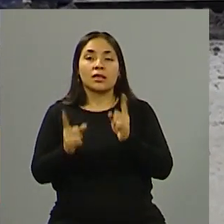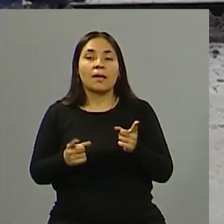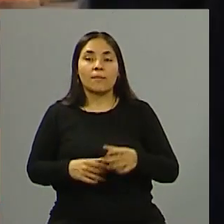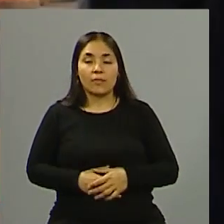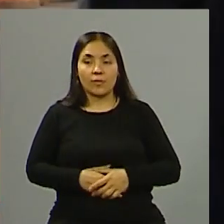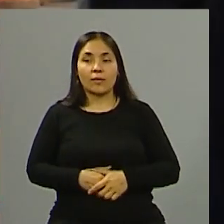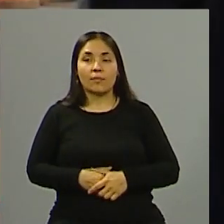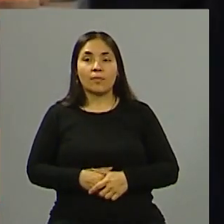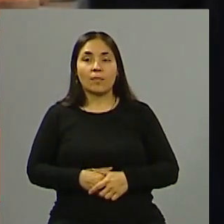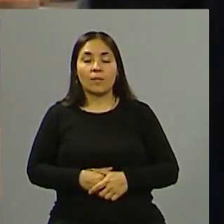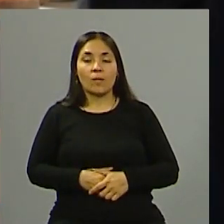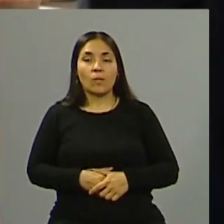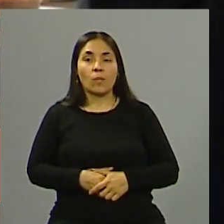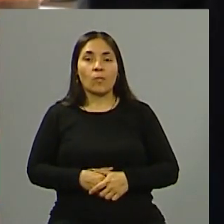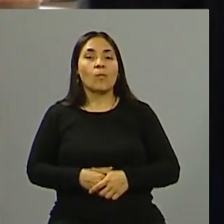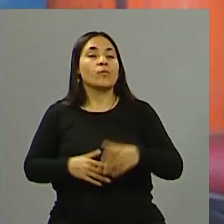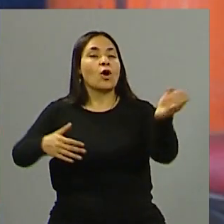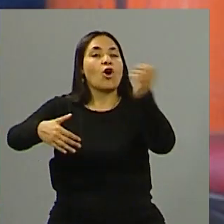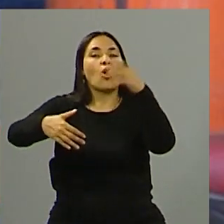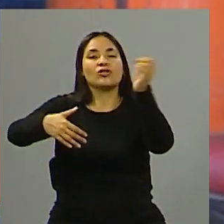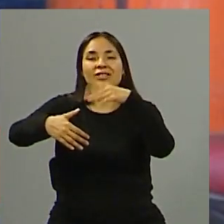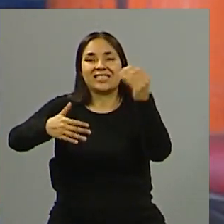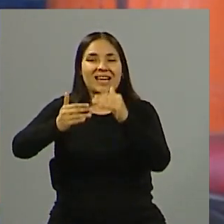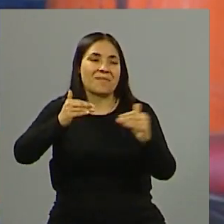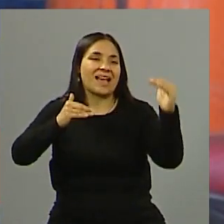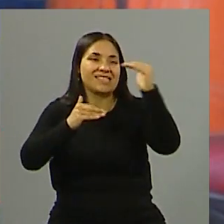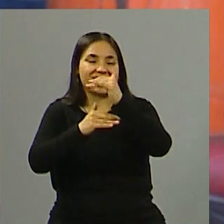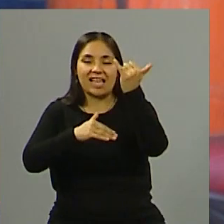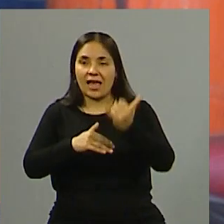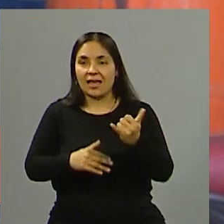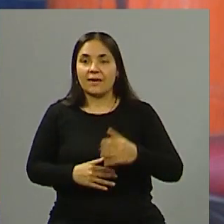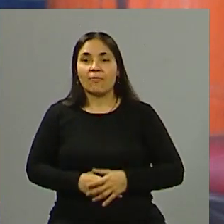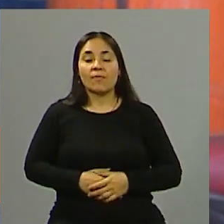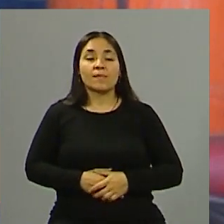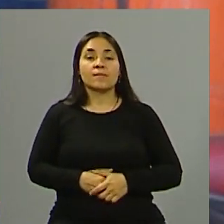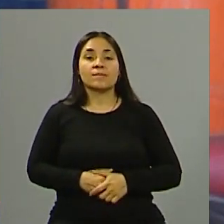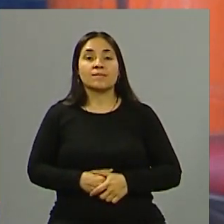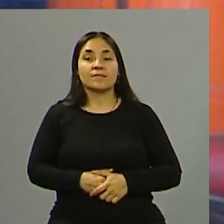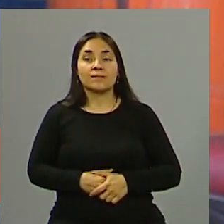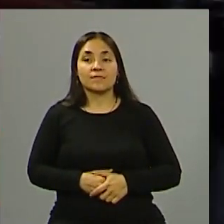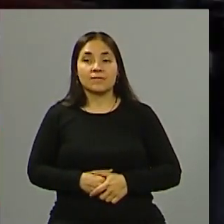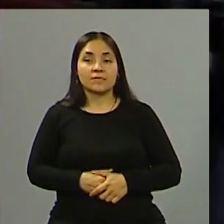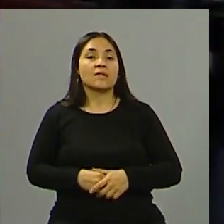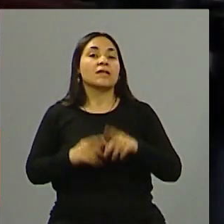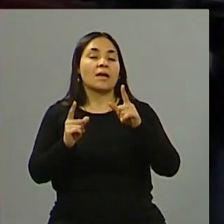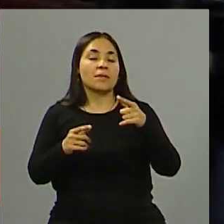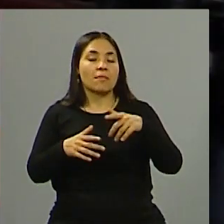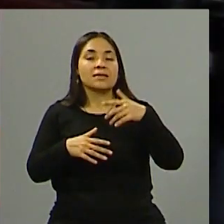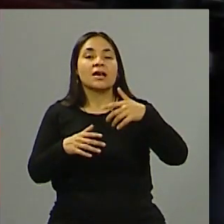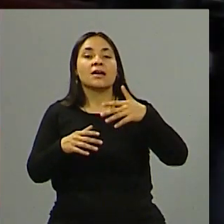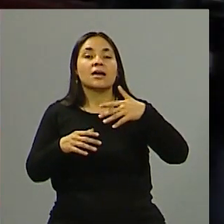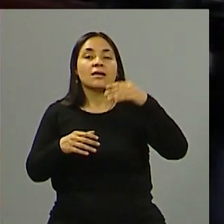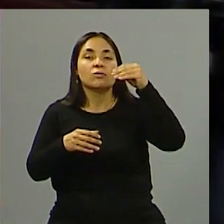obviamente por esa misma razón, una mayor cosecha. Vamos a tener seguramente más explotación del litio, más